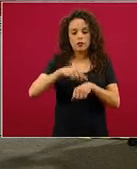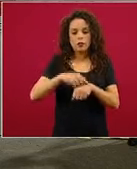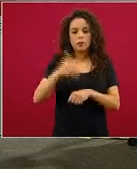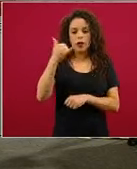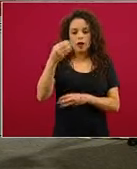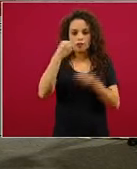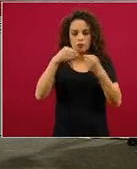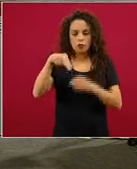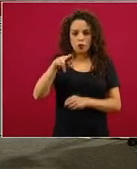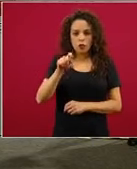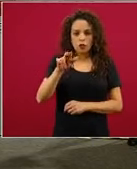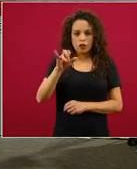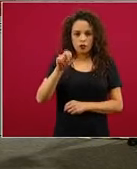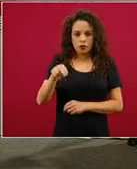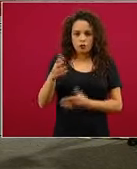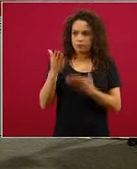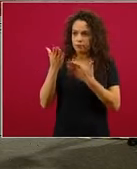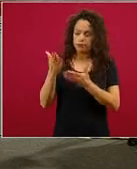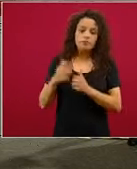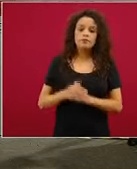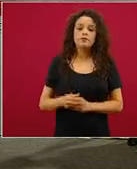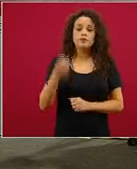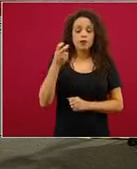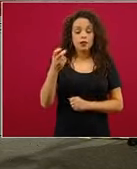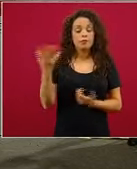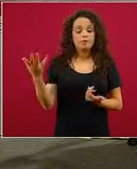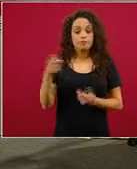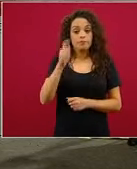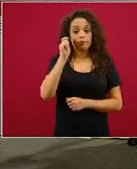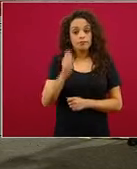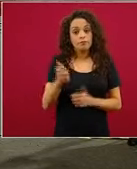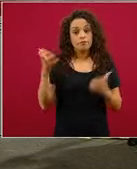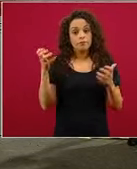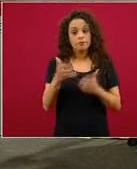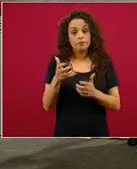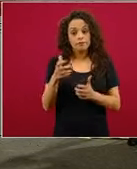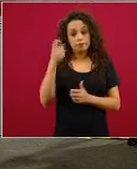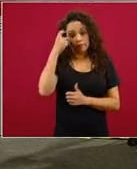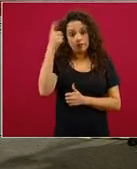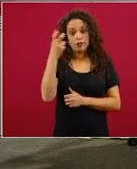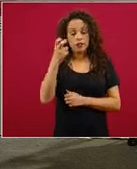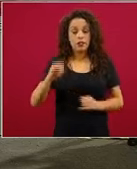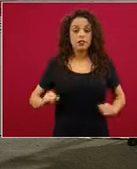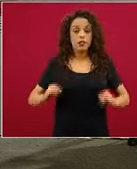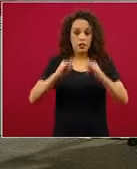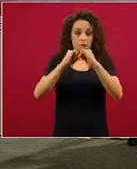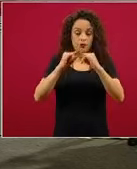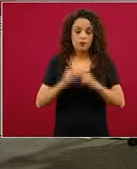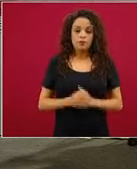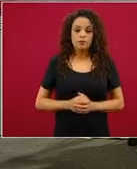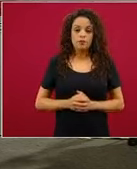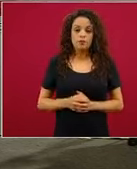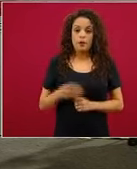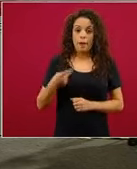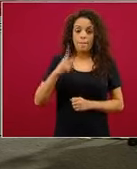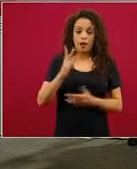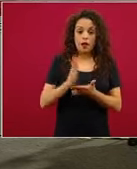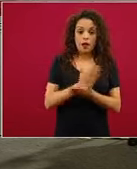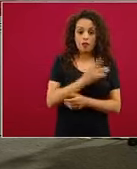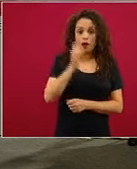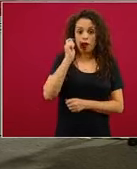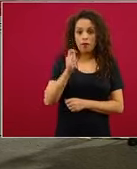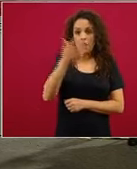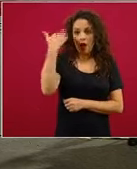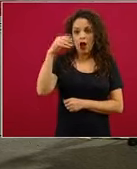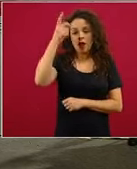Subirán. Comentábamos que él fue uno de los creadores de este magno instituto, pero además fue rector de la Universidad